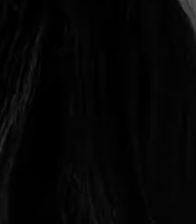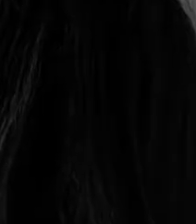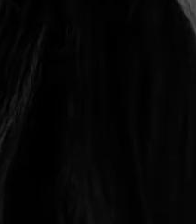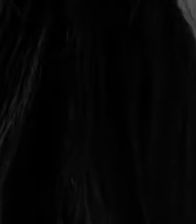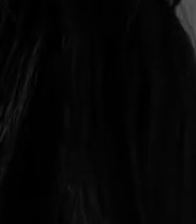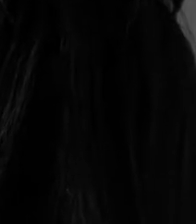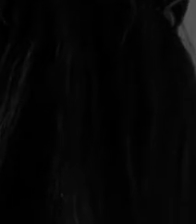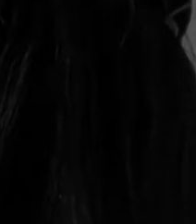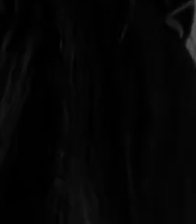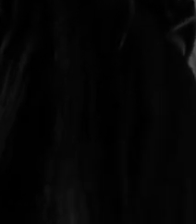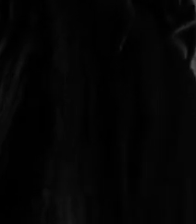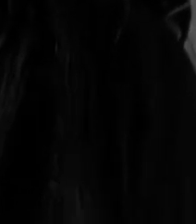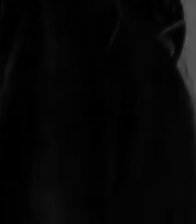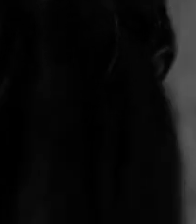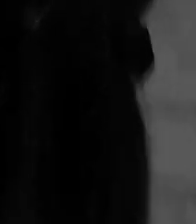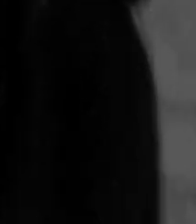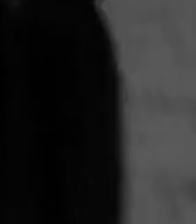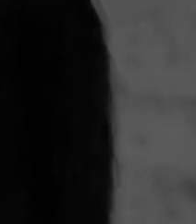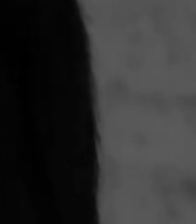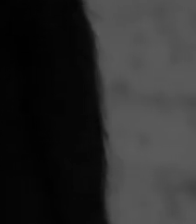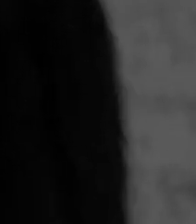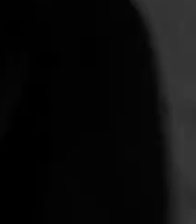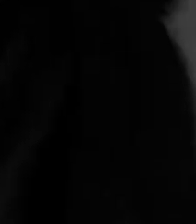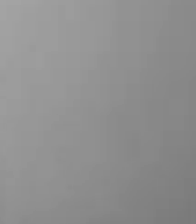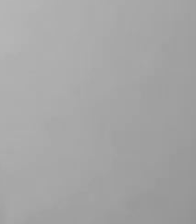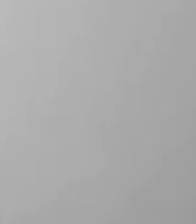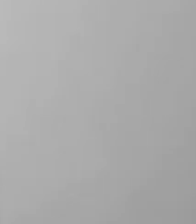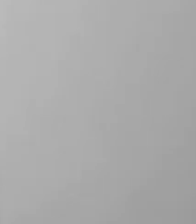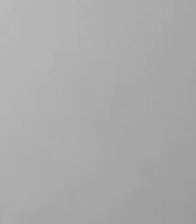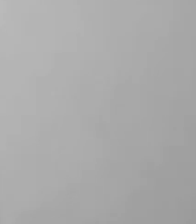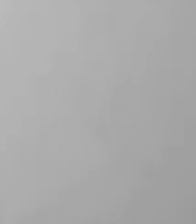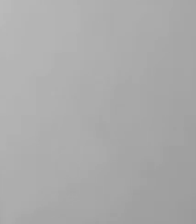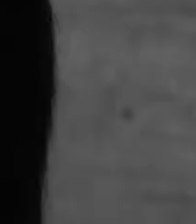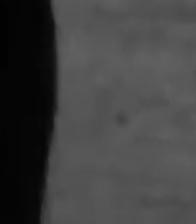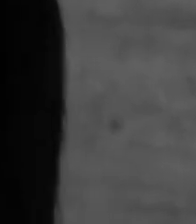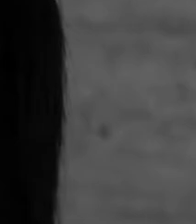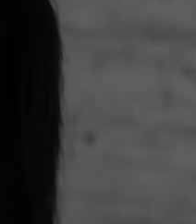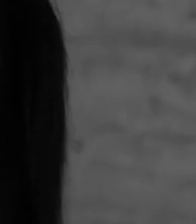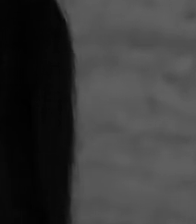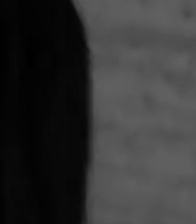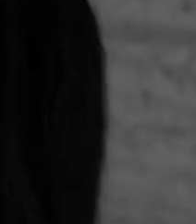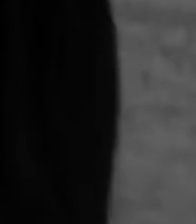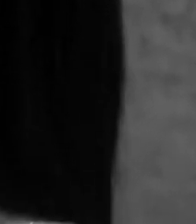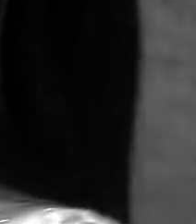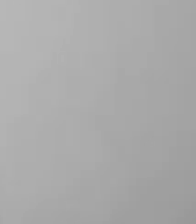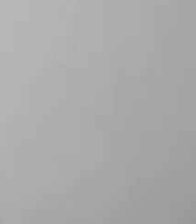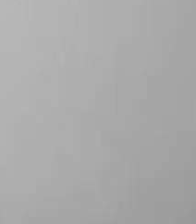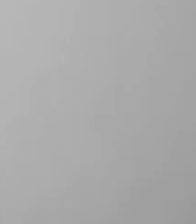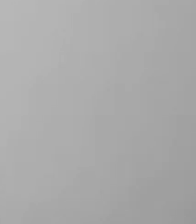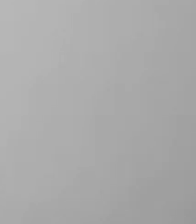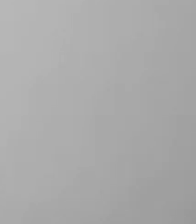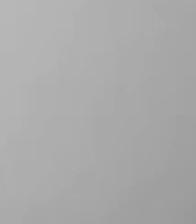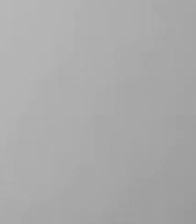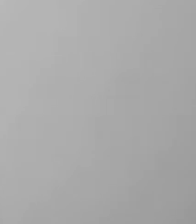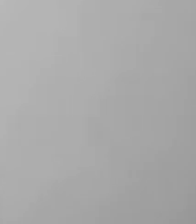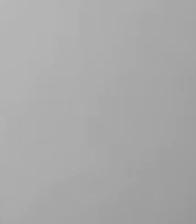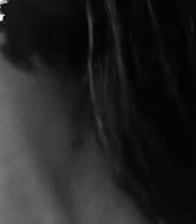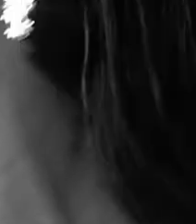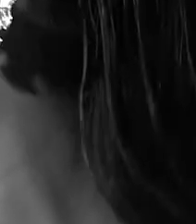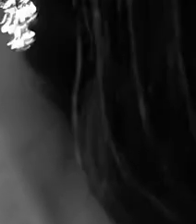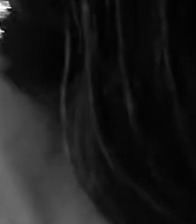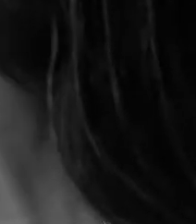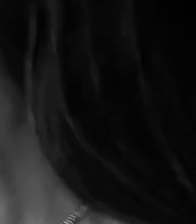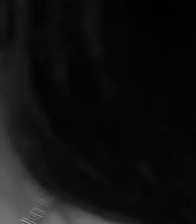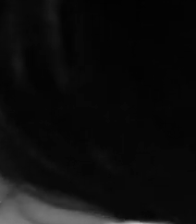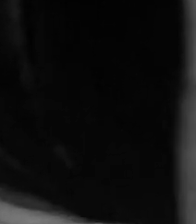¿verdad? Como echarse porras uno mismo. Si estoy en la Maratón de Chicago es porque es una maratón de las principales del mundo y los